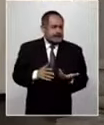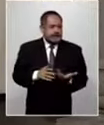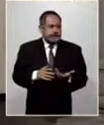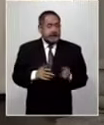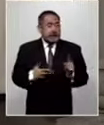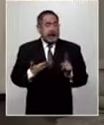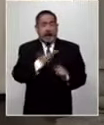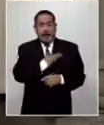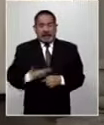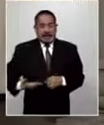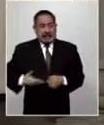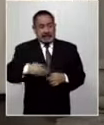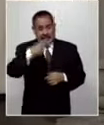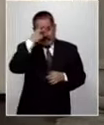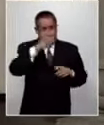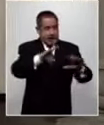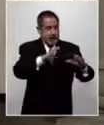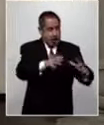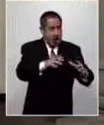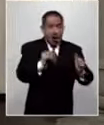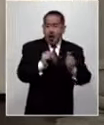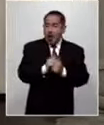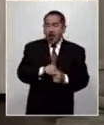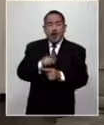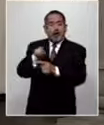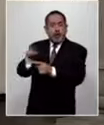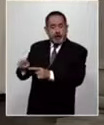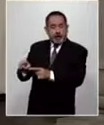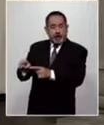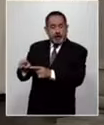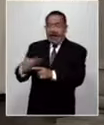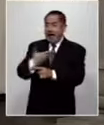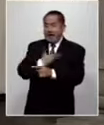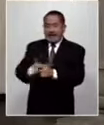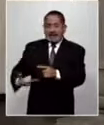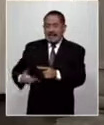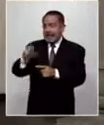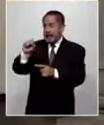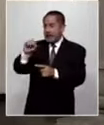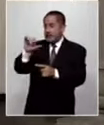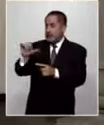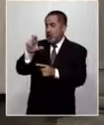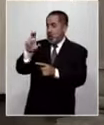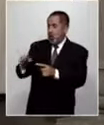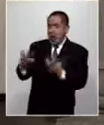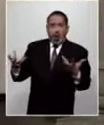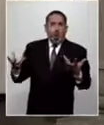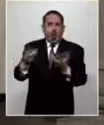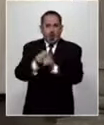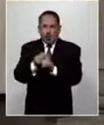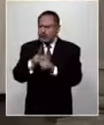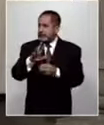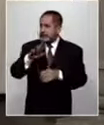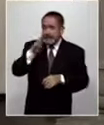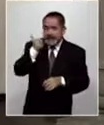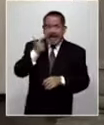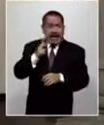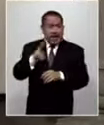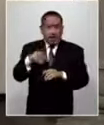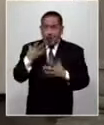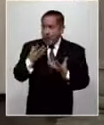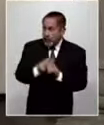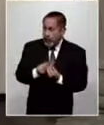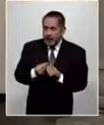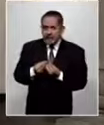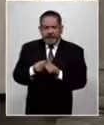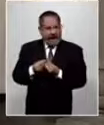la Presidencia de la República con la voluntad de la Presidencia de la Suprema Corte de Justicia de la Nación por